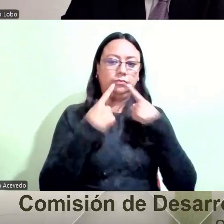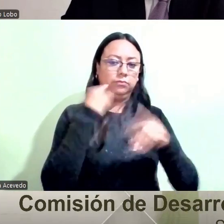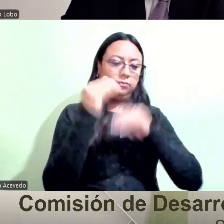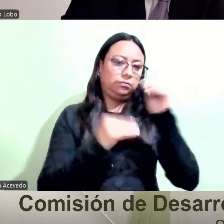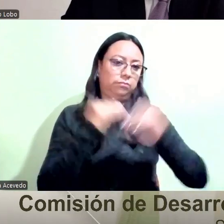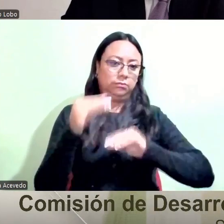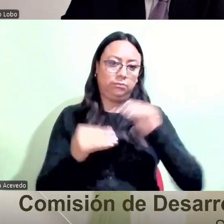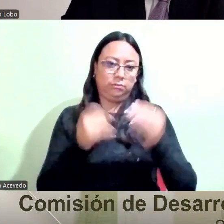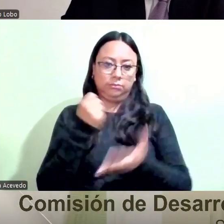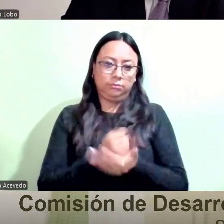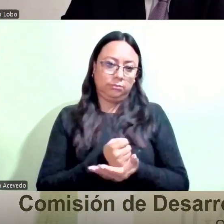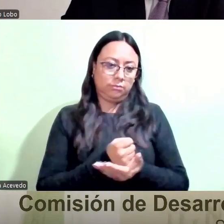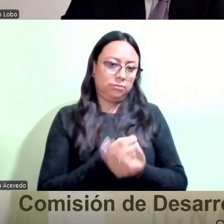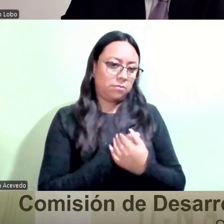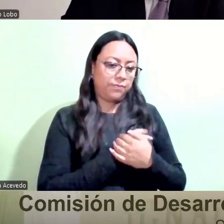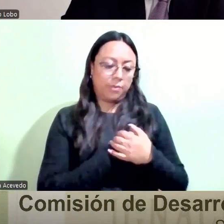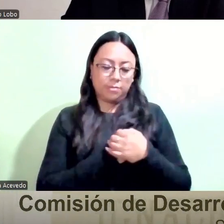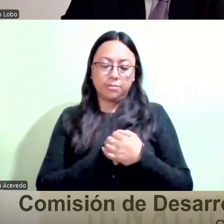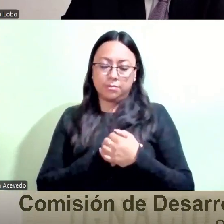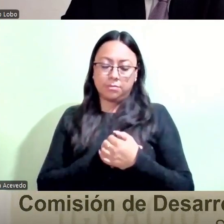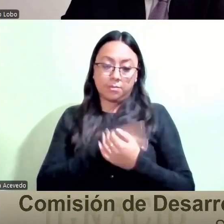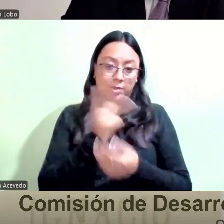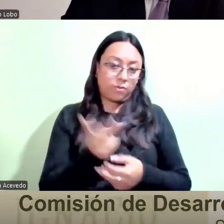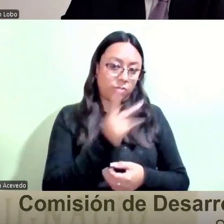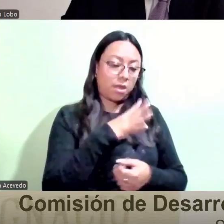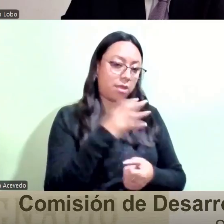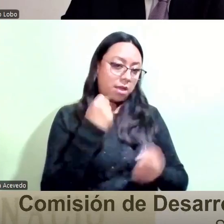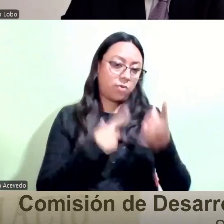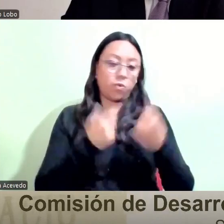los presentes quiere hacer uso de la palabra?